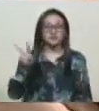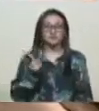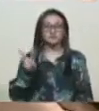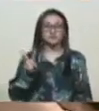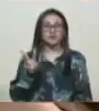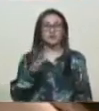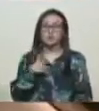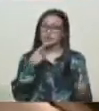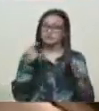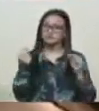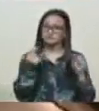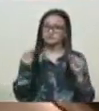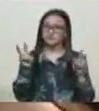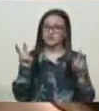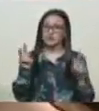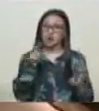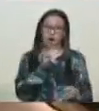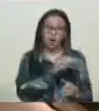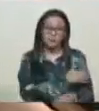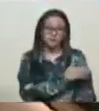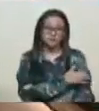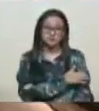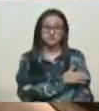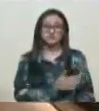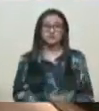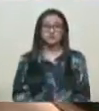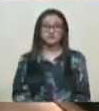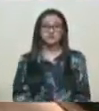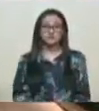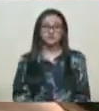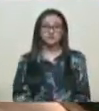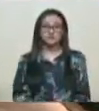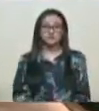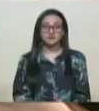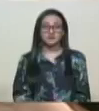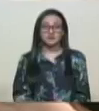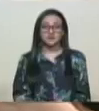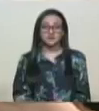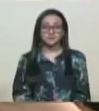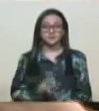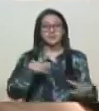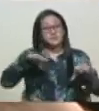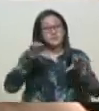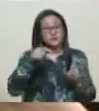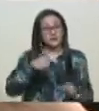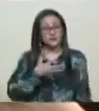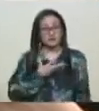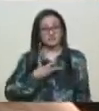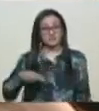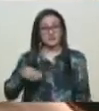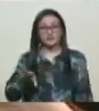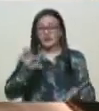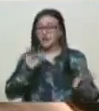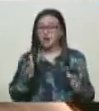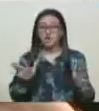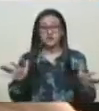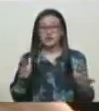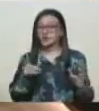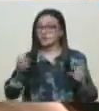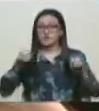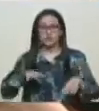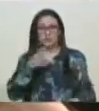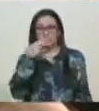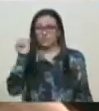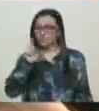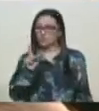pueda dialogar con un sector de la oposición, que dejen la inmediatez, el cortoplacismo, que entiendan que aquí se eligió un presidente que es Nicolás Maduro, que no va a renunciar